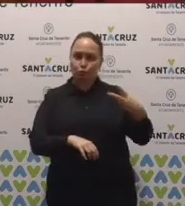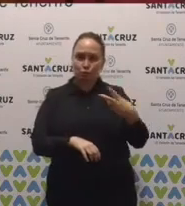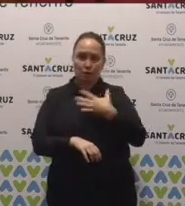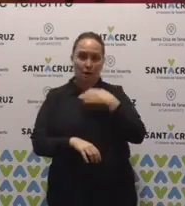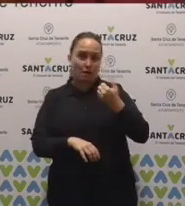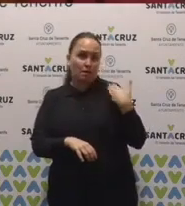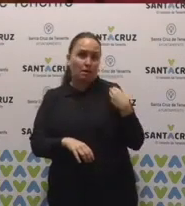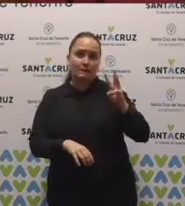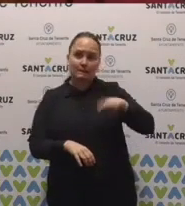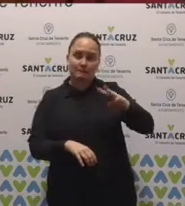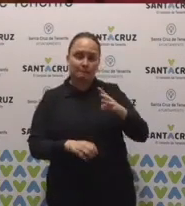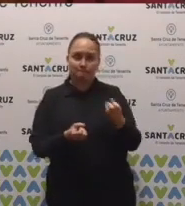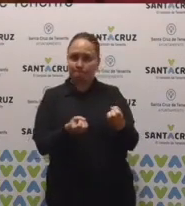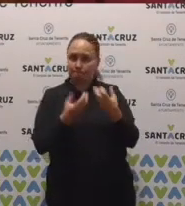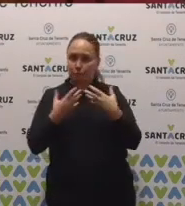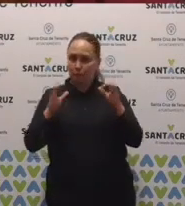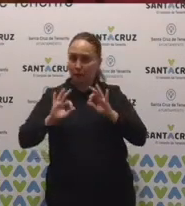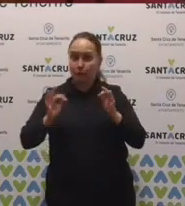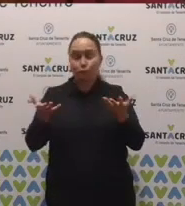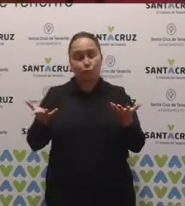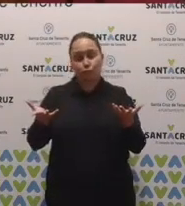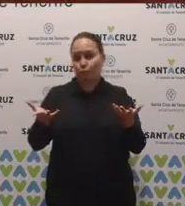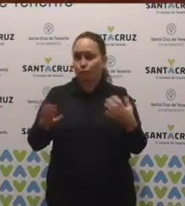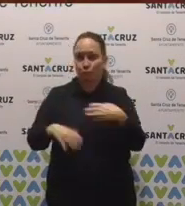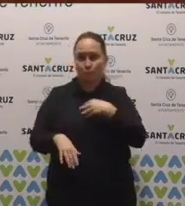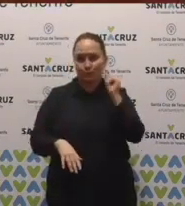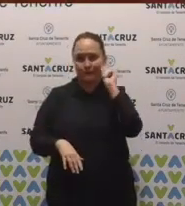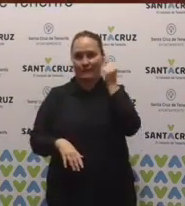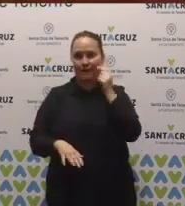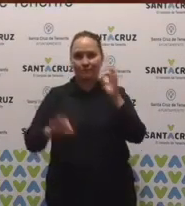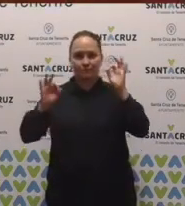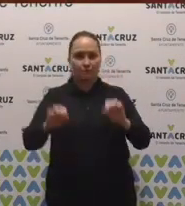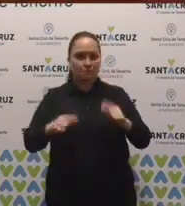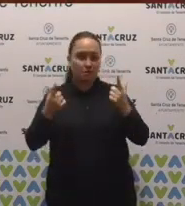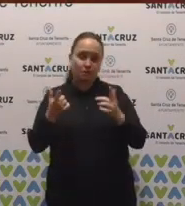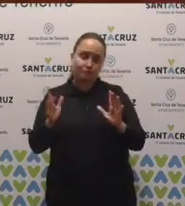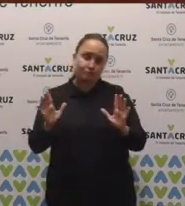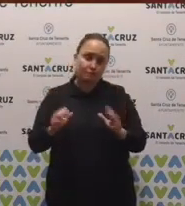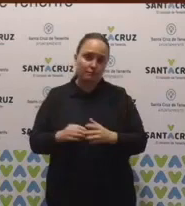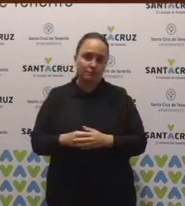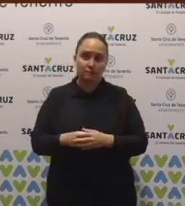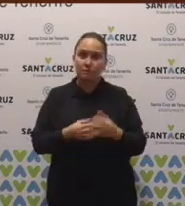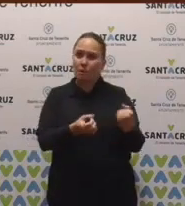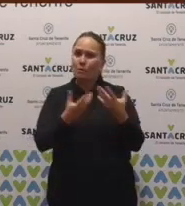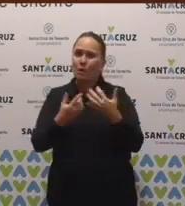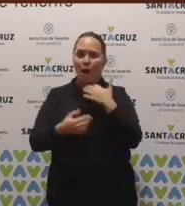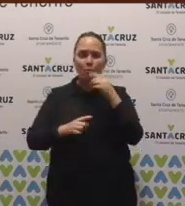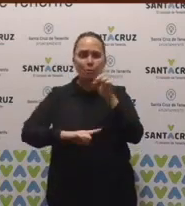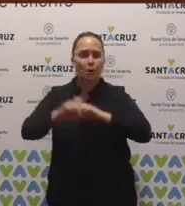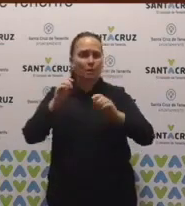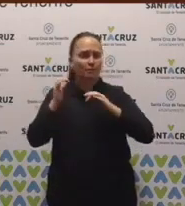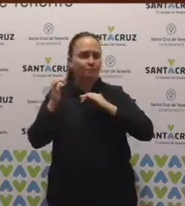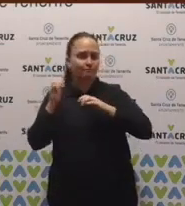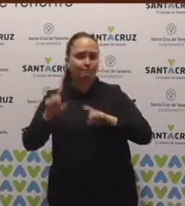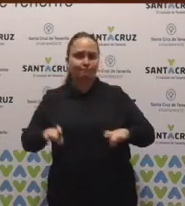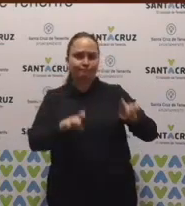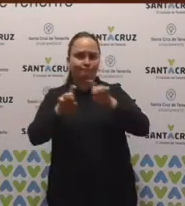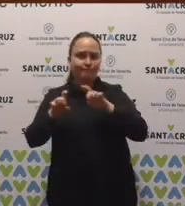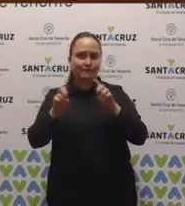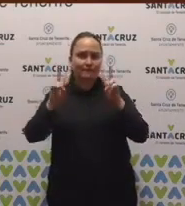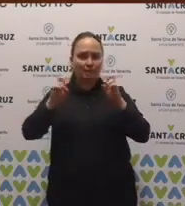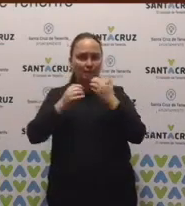tres meses con lo cual no nos podemos dar por enterados me avisan me informan que ha habido un problema informático en tratamiento de los correos